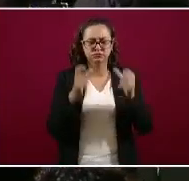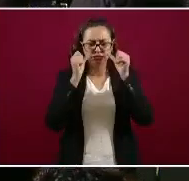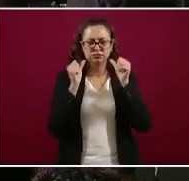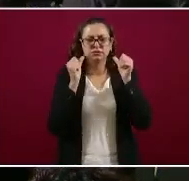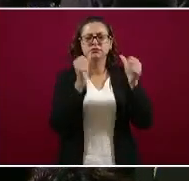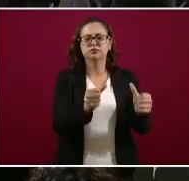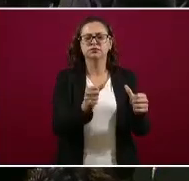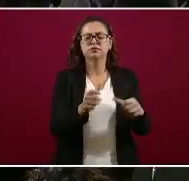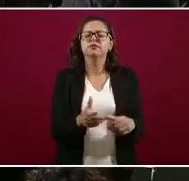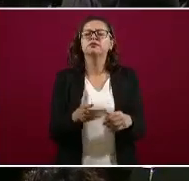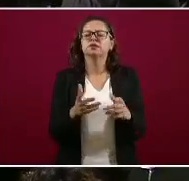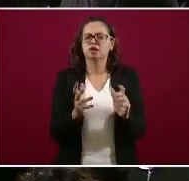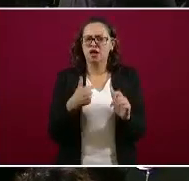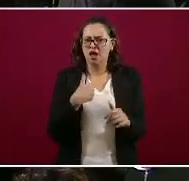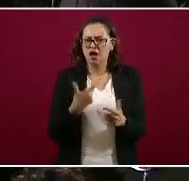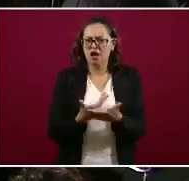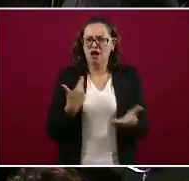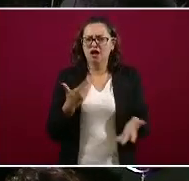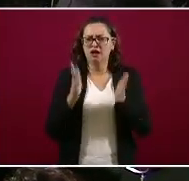instrucciones